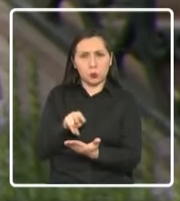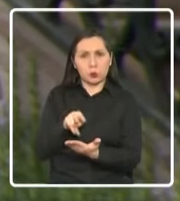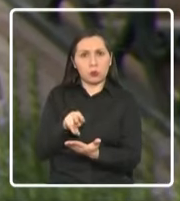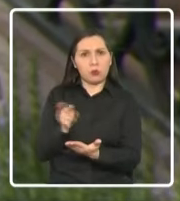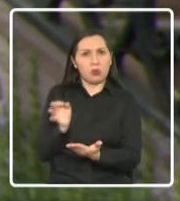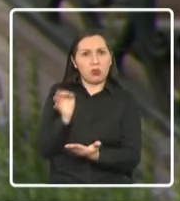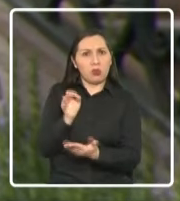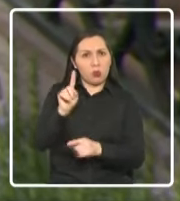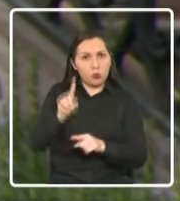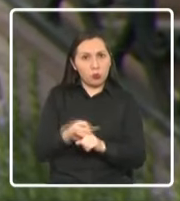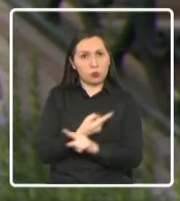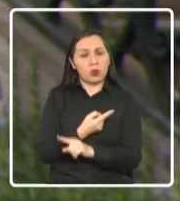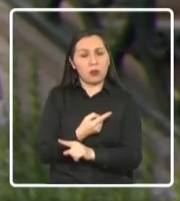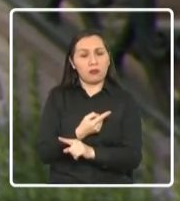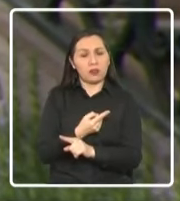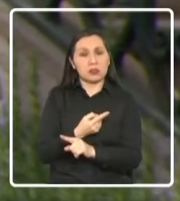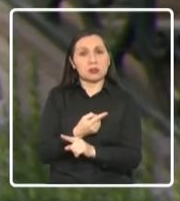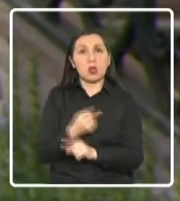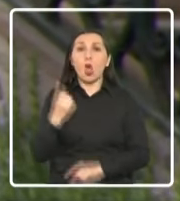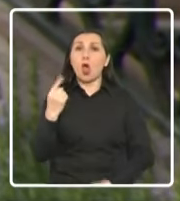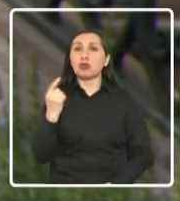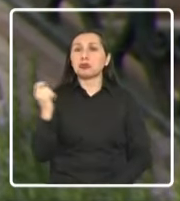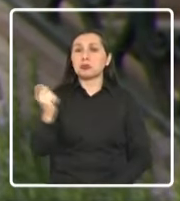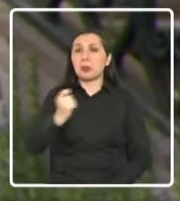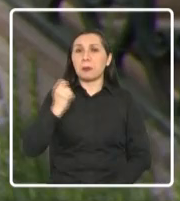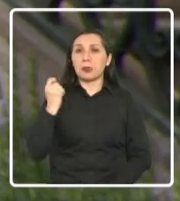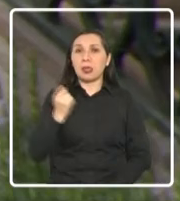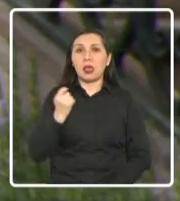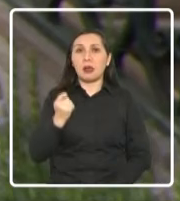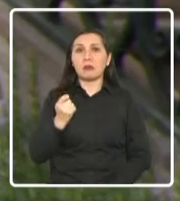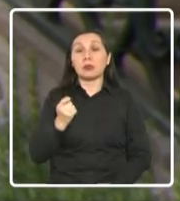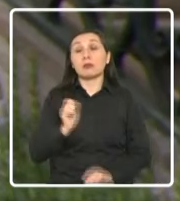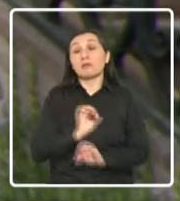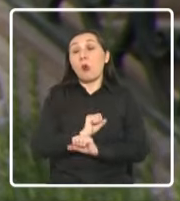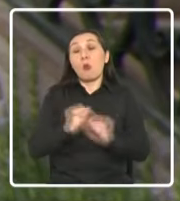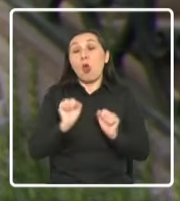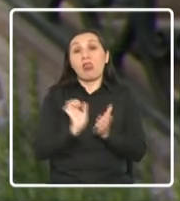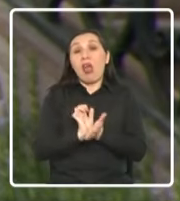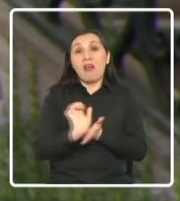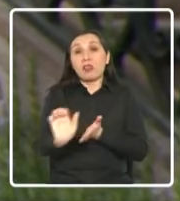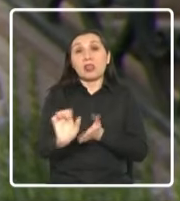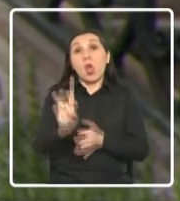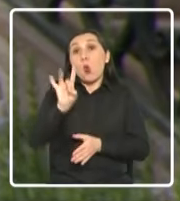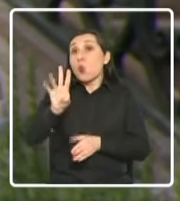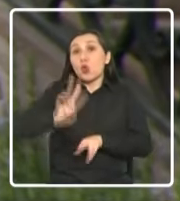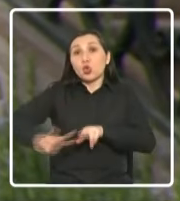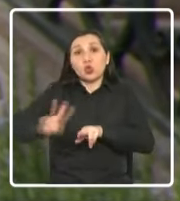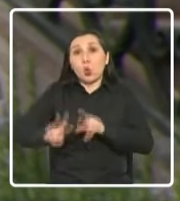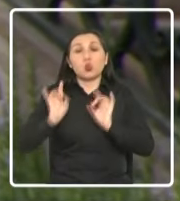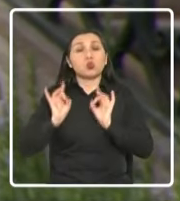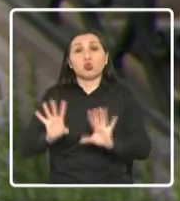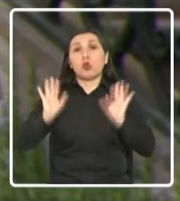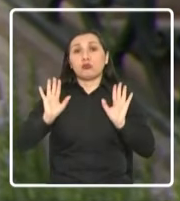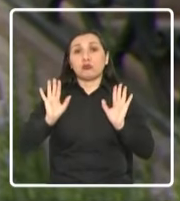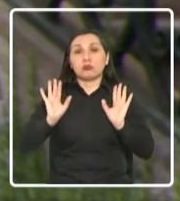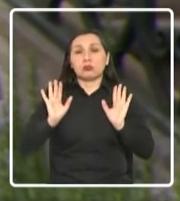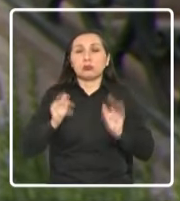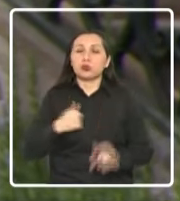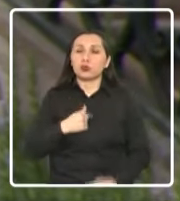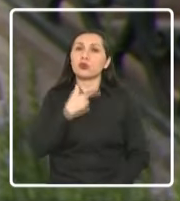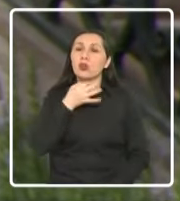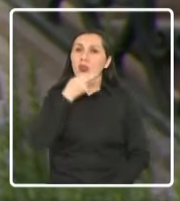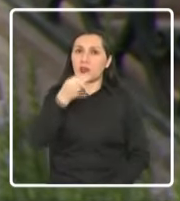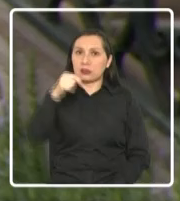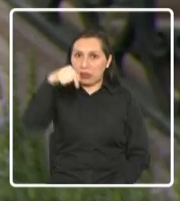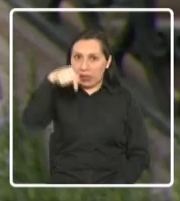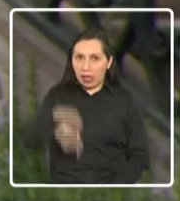que decía una vez más que el 11 de septiembre era inevitable y la única salida. Yo quiero decir